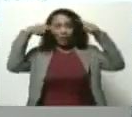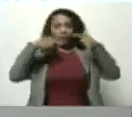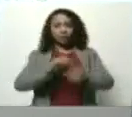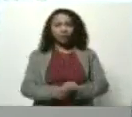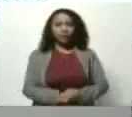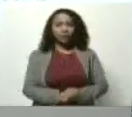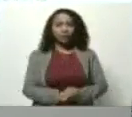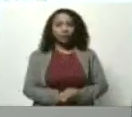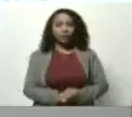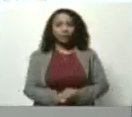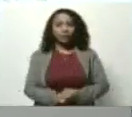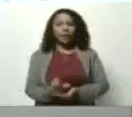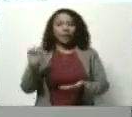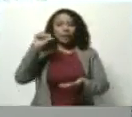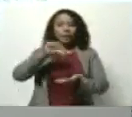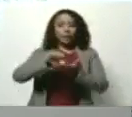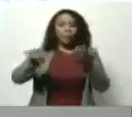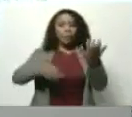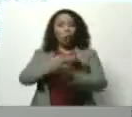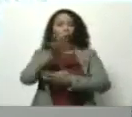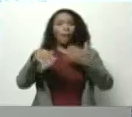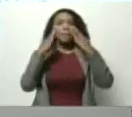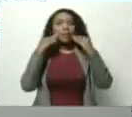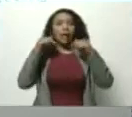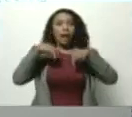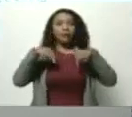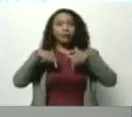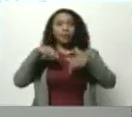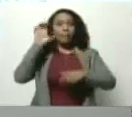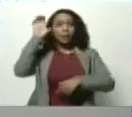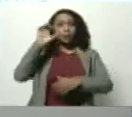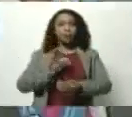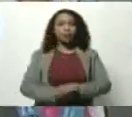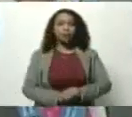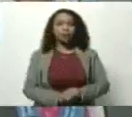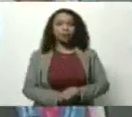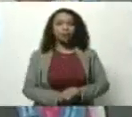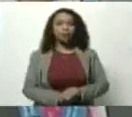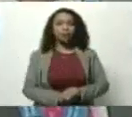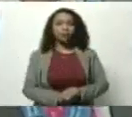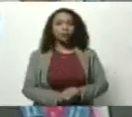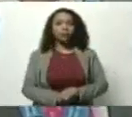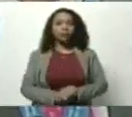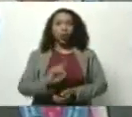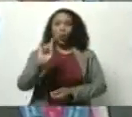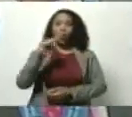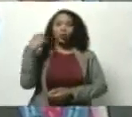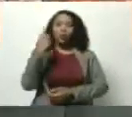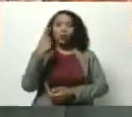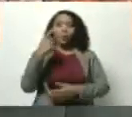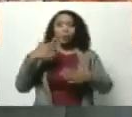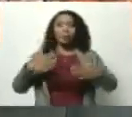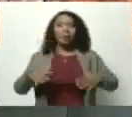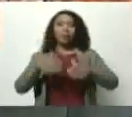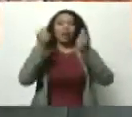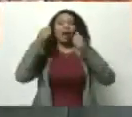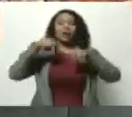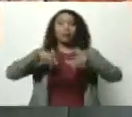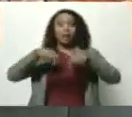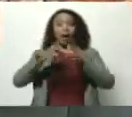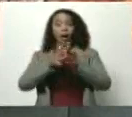en medio del caos que ustedes experimentaban en este país no solamente para salvar a este gran